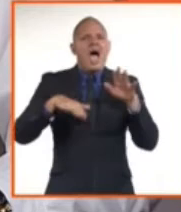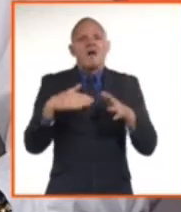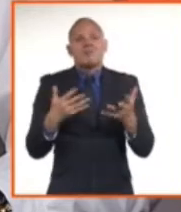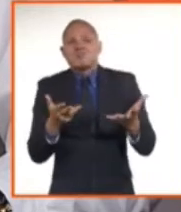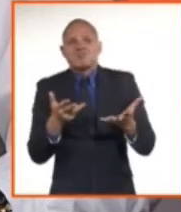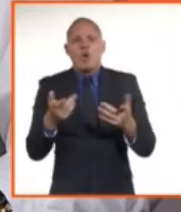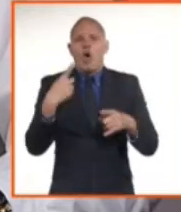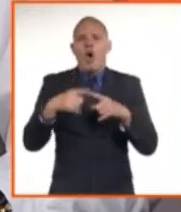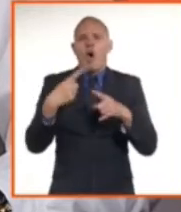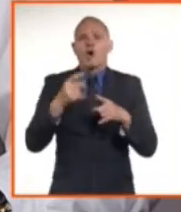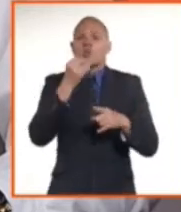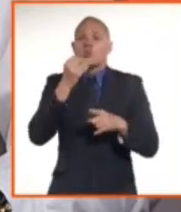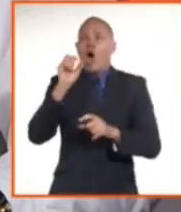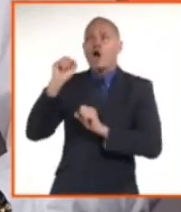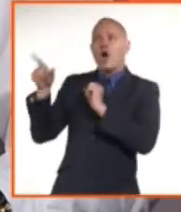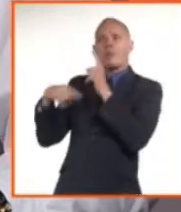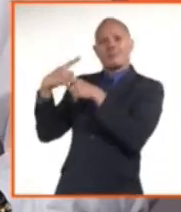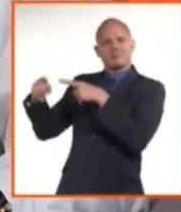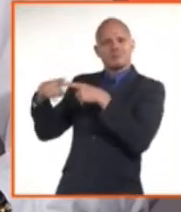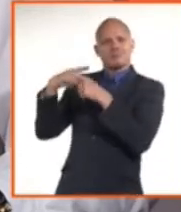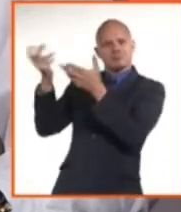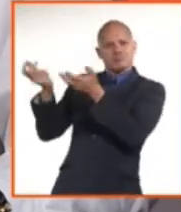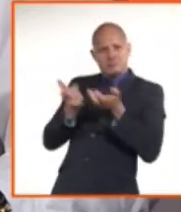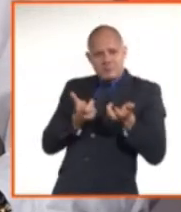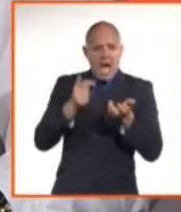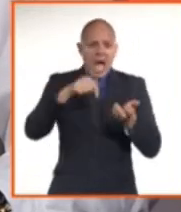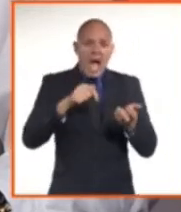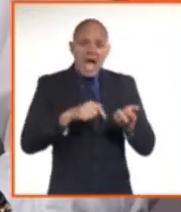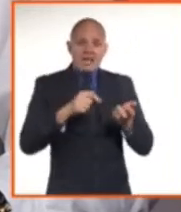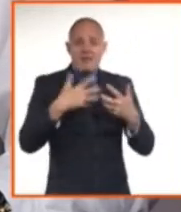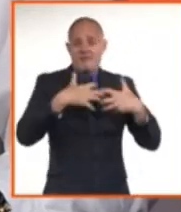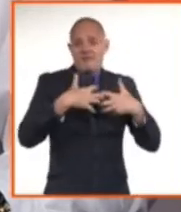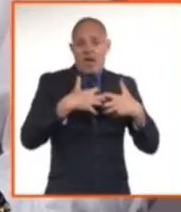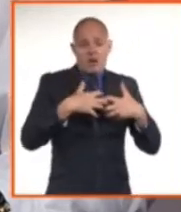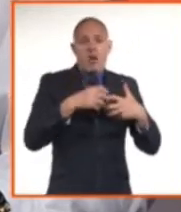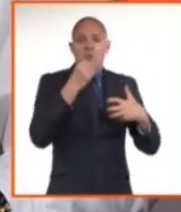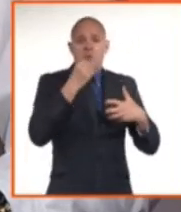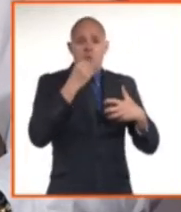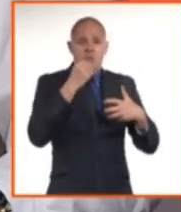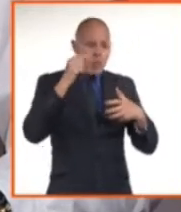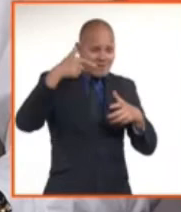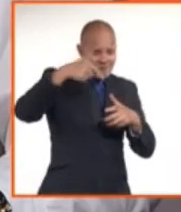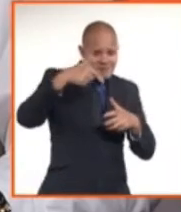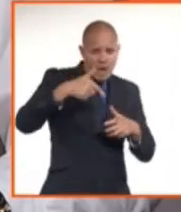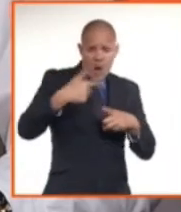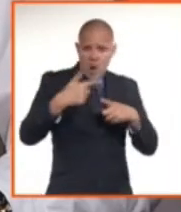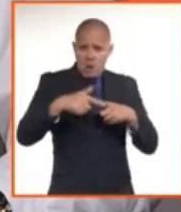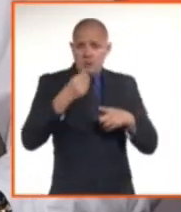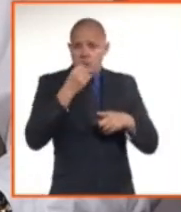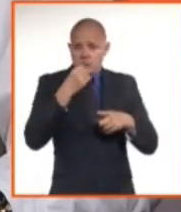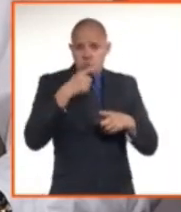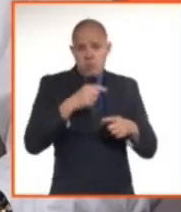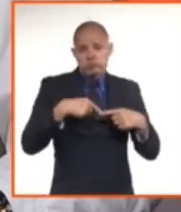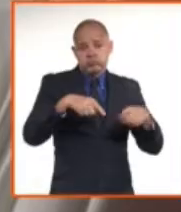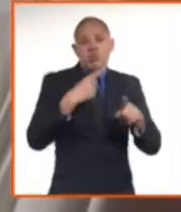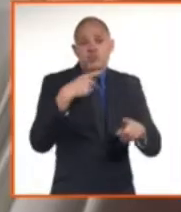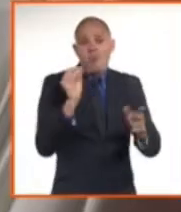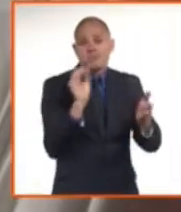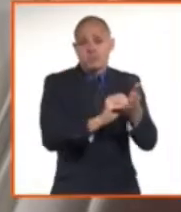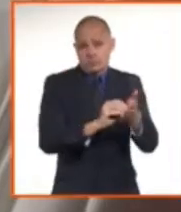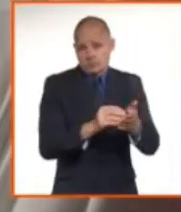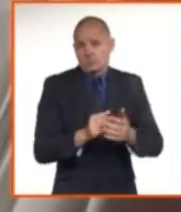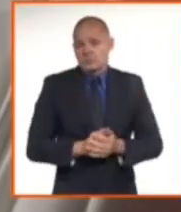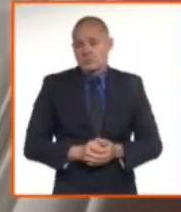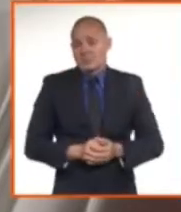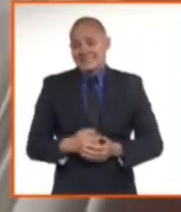fábricas en Cuba y posteriormente llevarla a los mantenimientos y ponerla a montar cuando se planifiquen estos mantenimientos. Oye, que cualquier paso